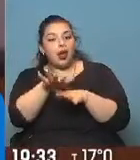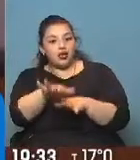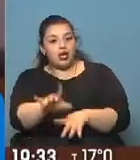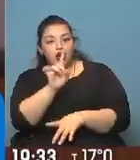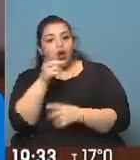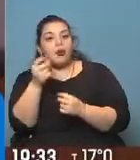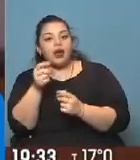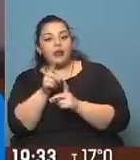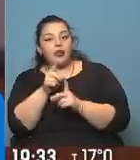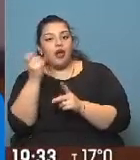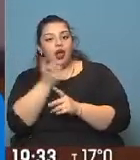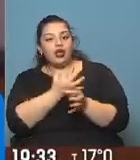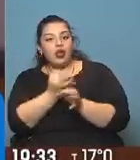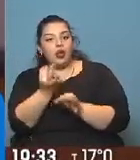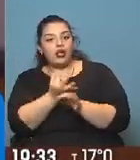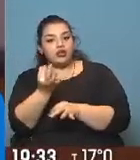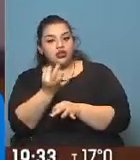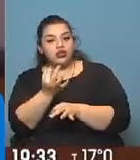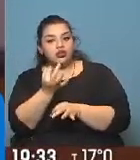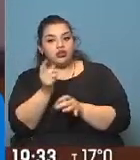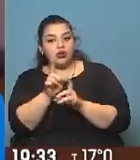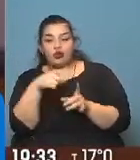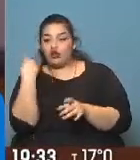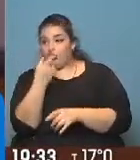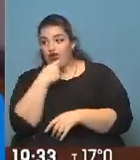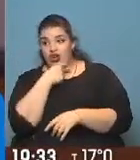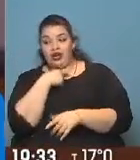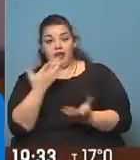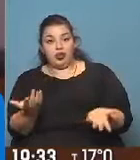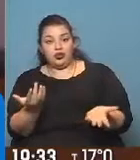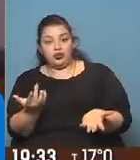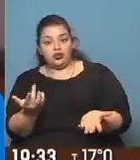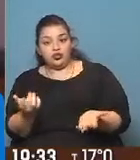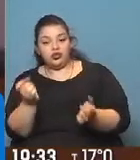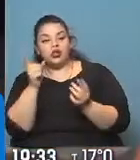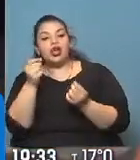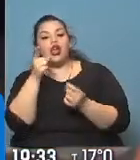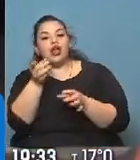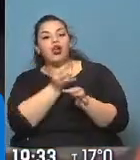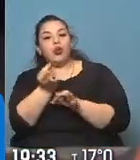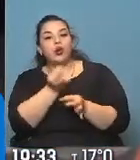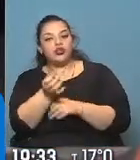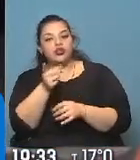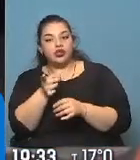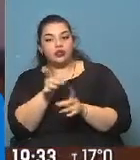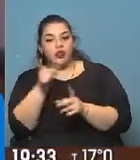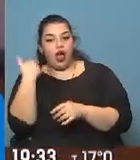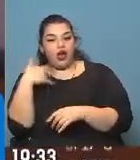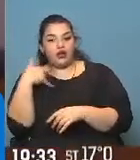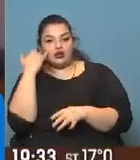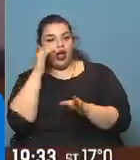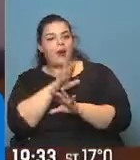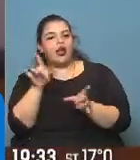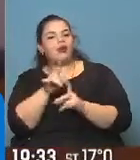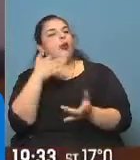para construir la educación que queremos todos que sea la educación que haga que argentina deje esa